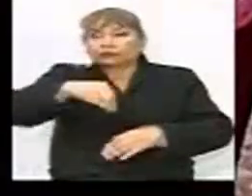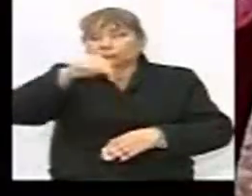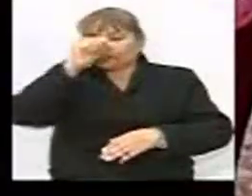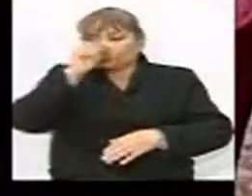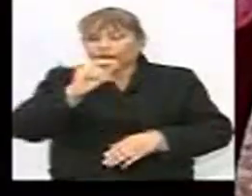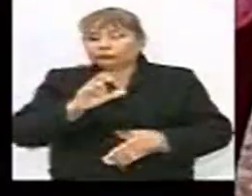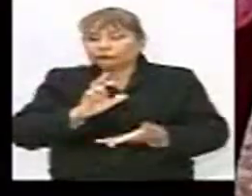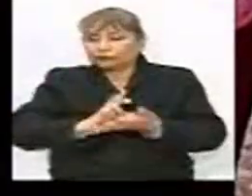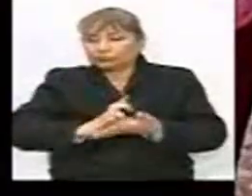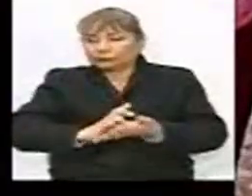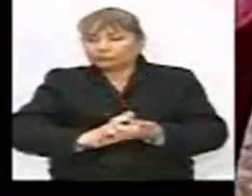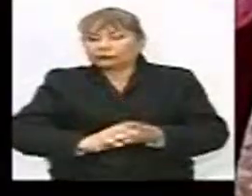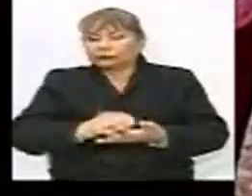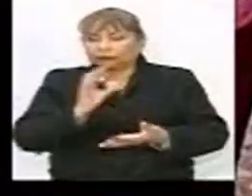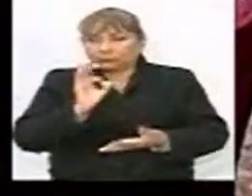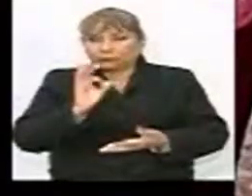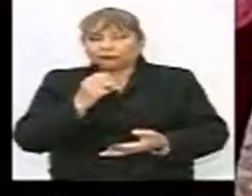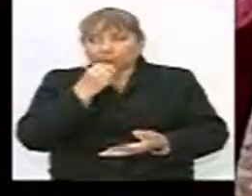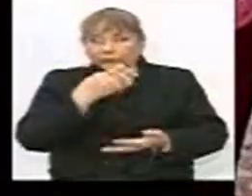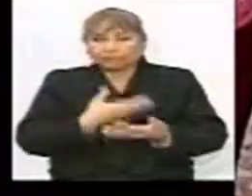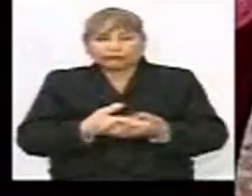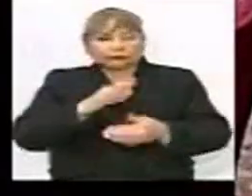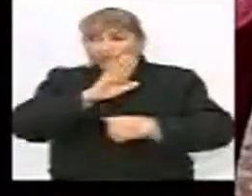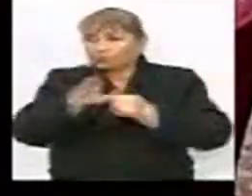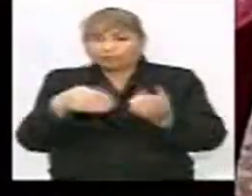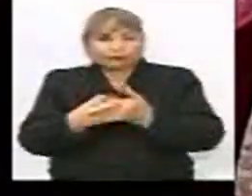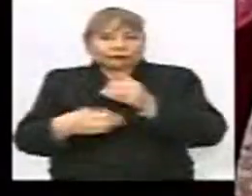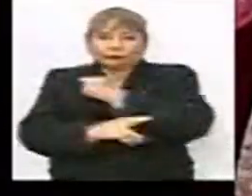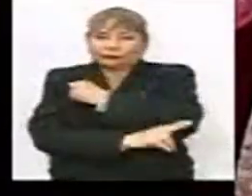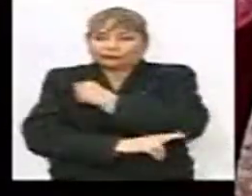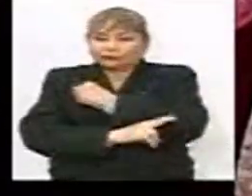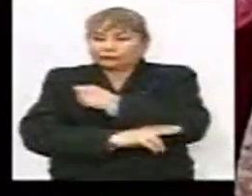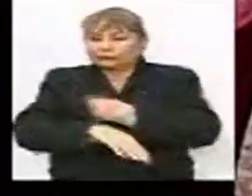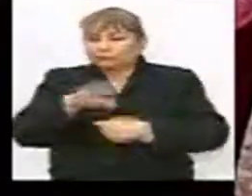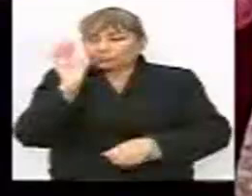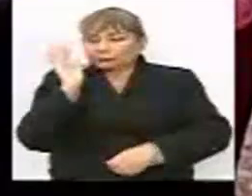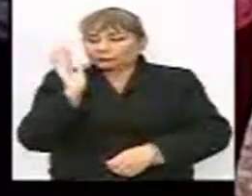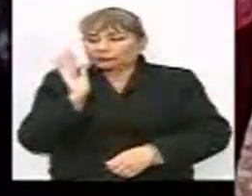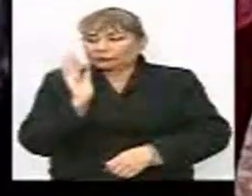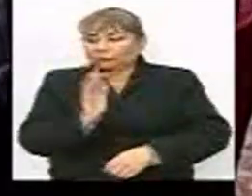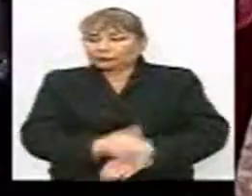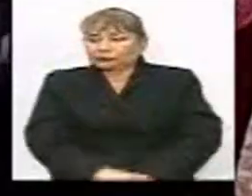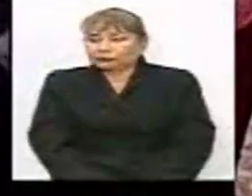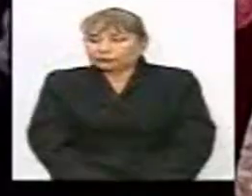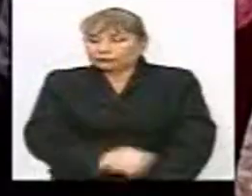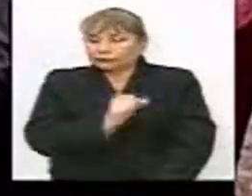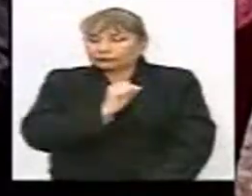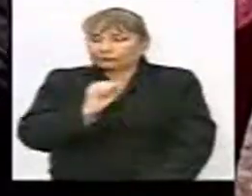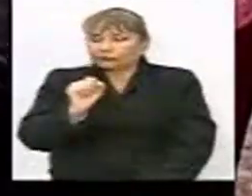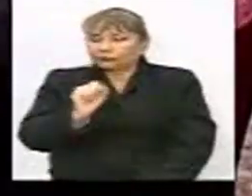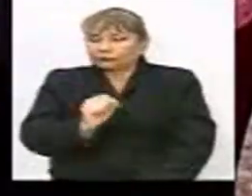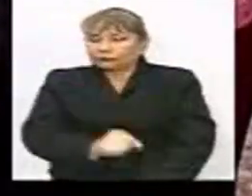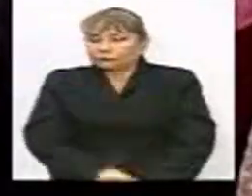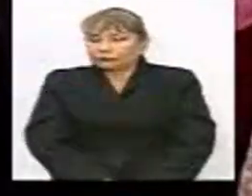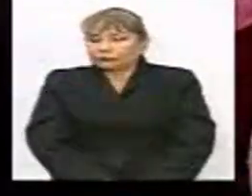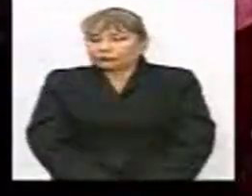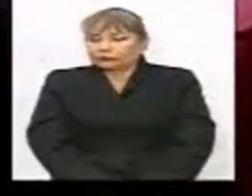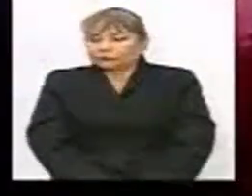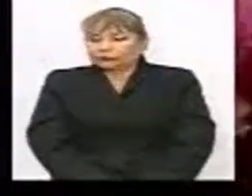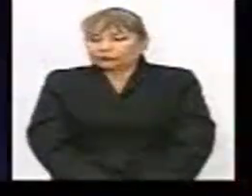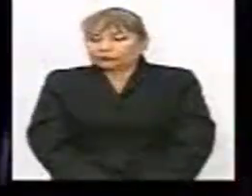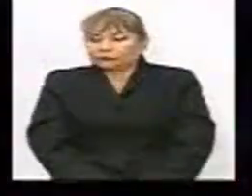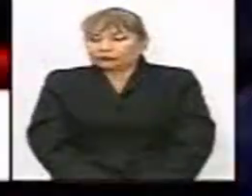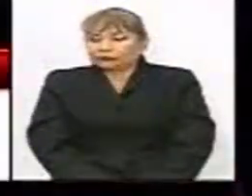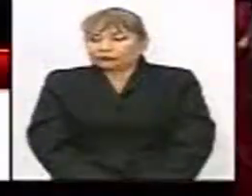de Lima, que incluye eso. Correcto, va a ser a nivel nacional. Los que estén a favor, los que estén en contra, presidente, son